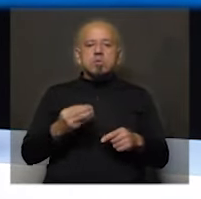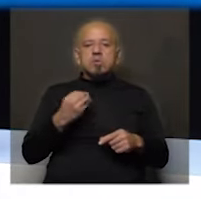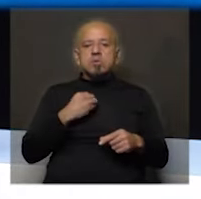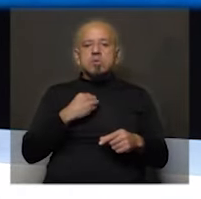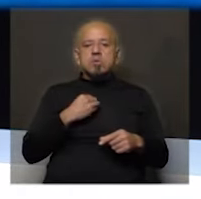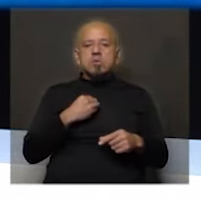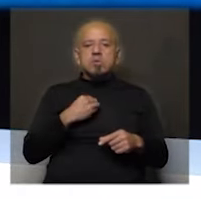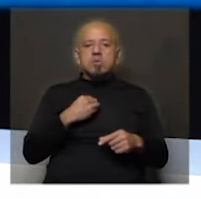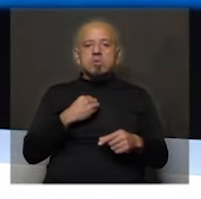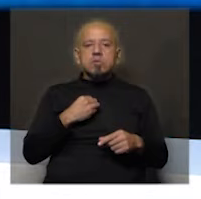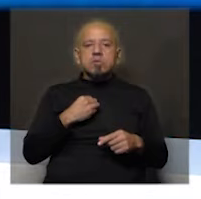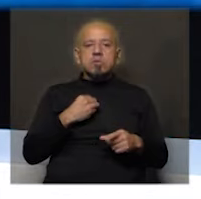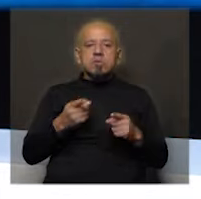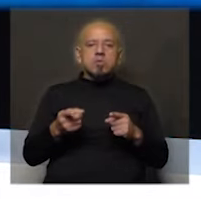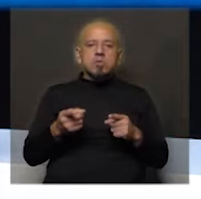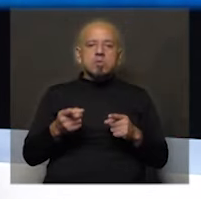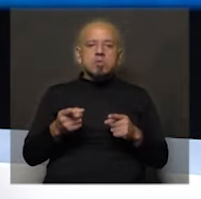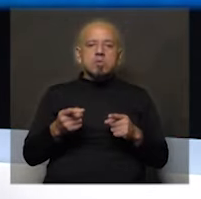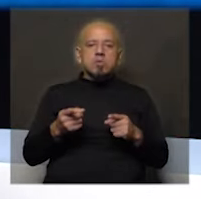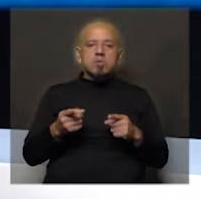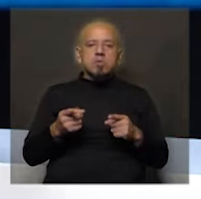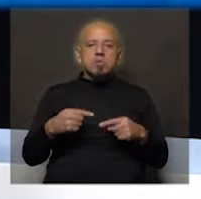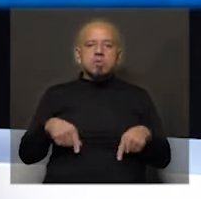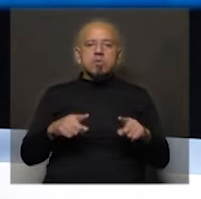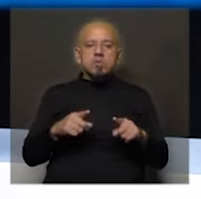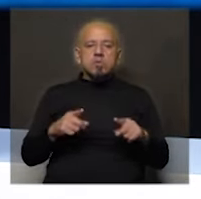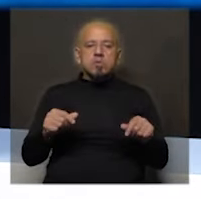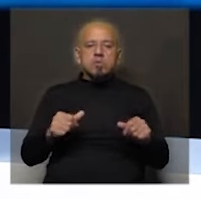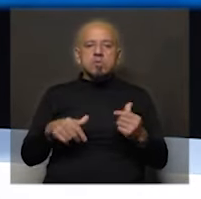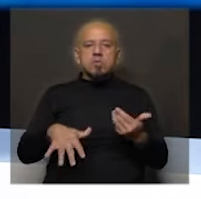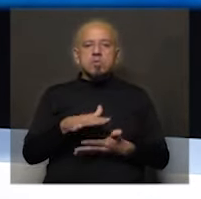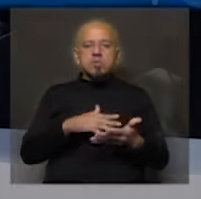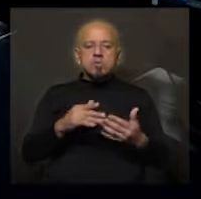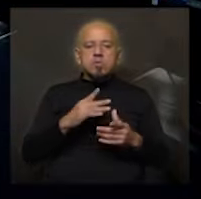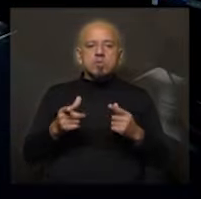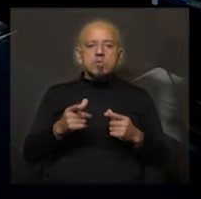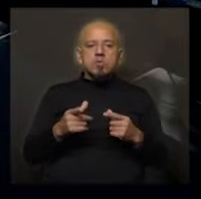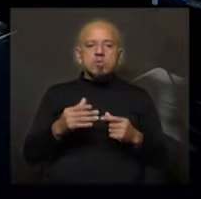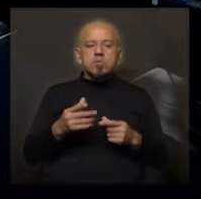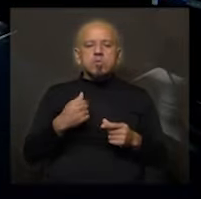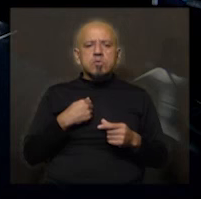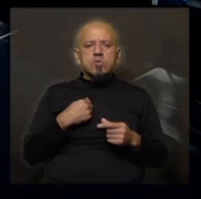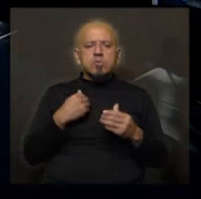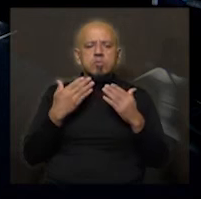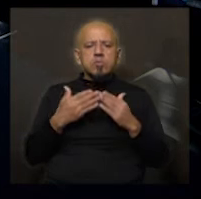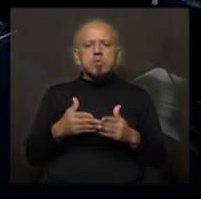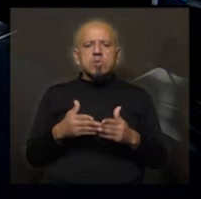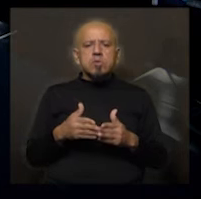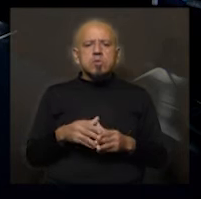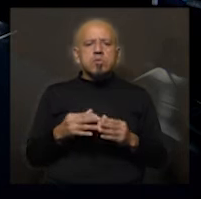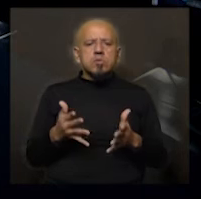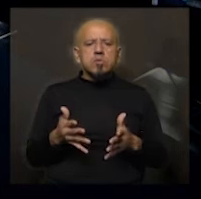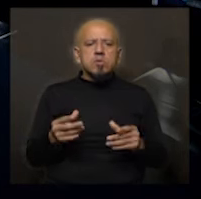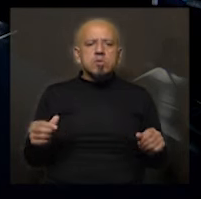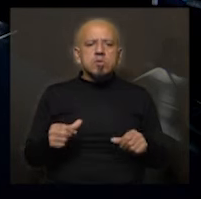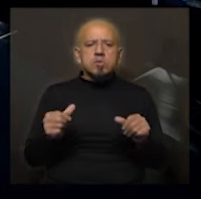es la que se vio traicionada hora de cometer una situación Abusiva en la introducción yo preguntaba No este cómo se revierte